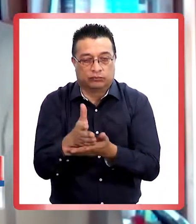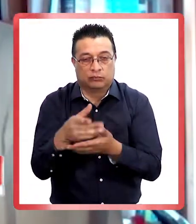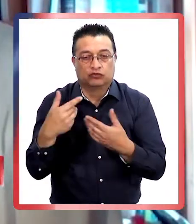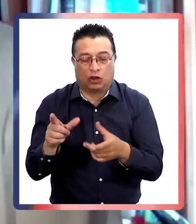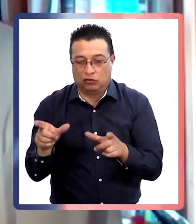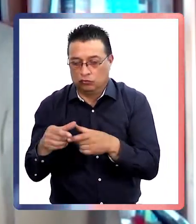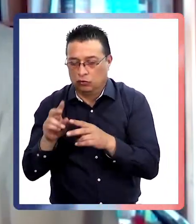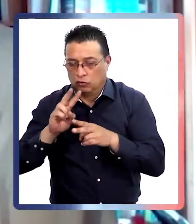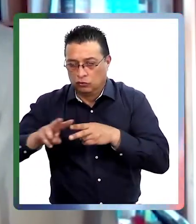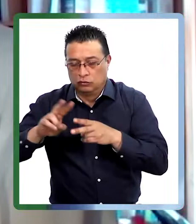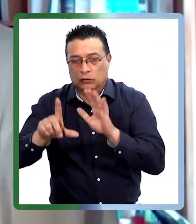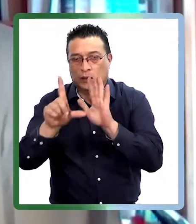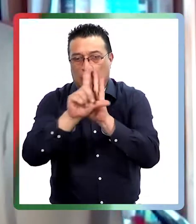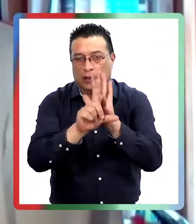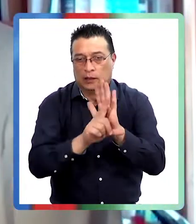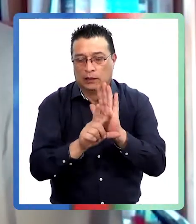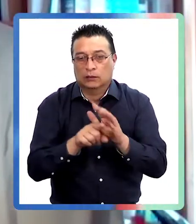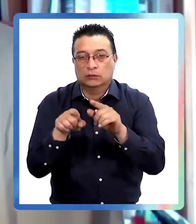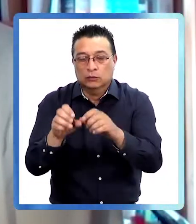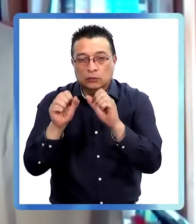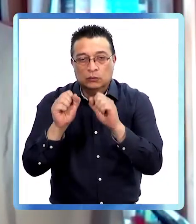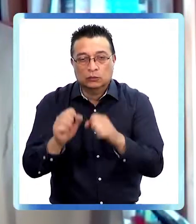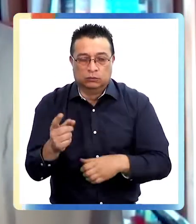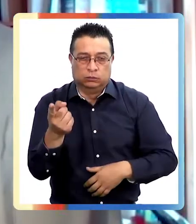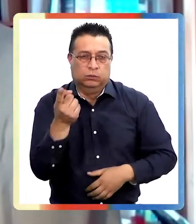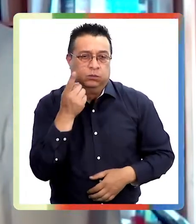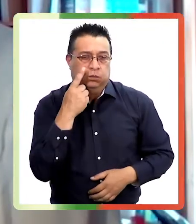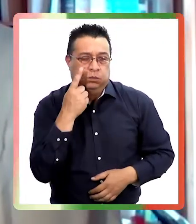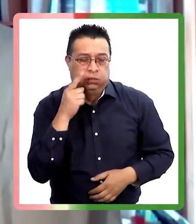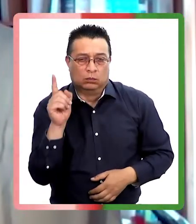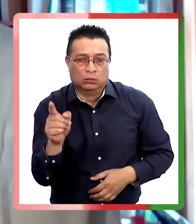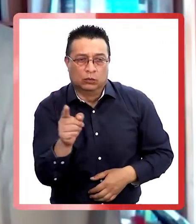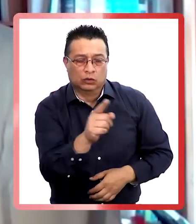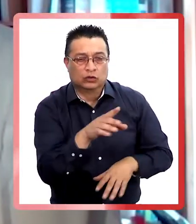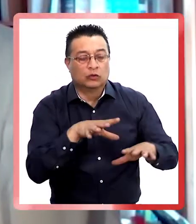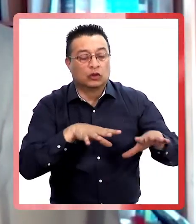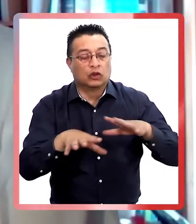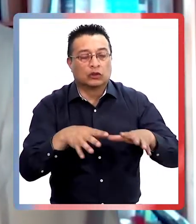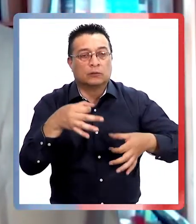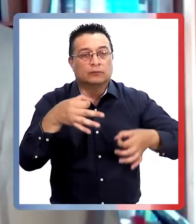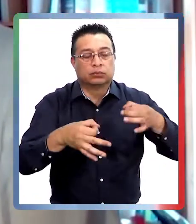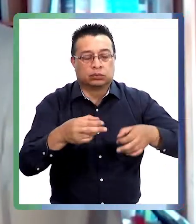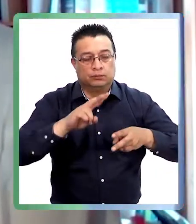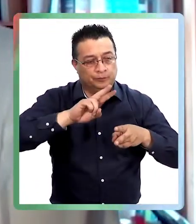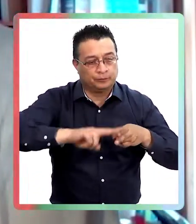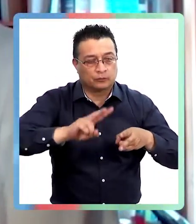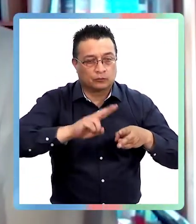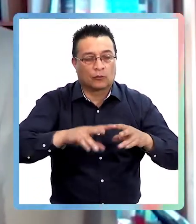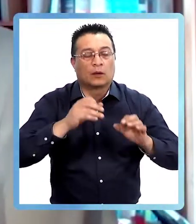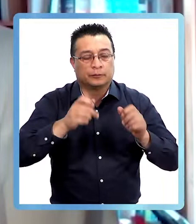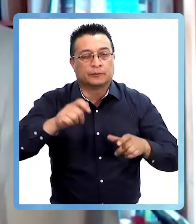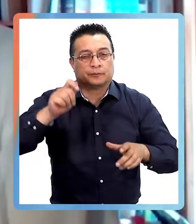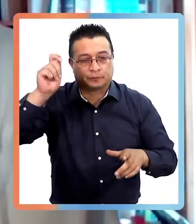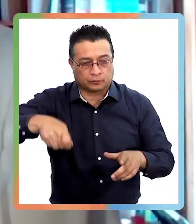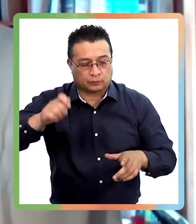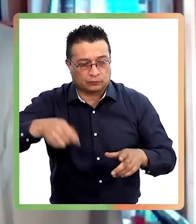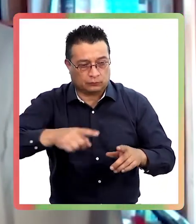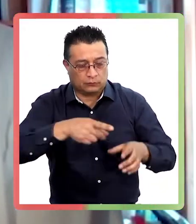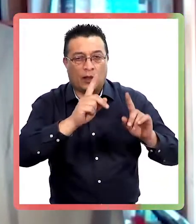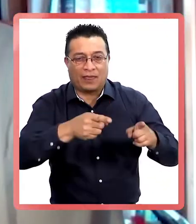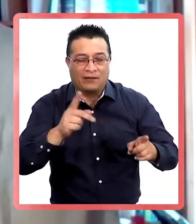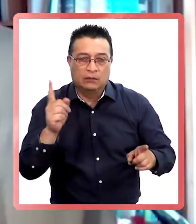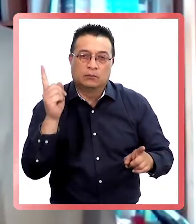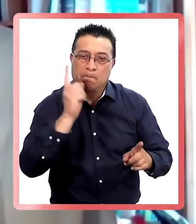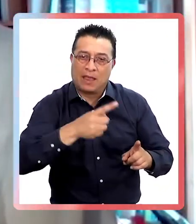los órganos que han sido definidos por la ley para poder conocer los asuntos litigiosos, resolverlos y hacer ejecutar aquello